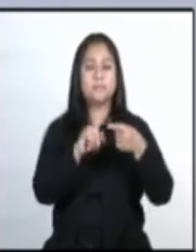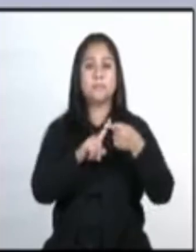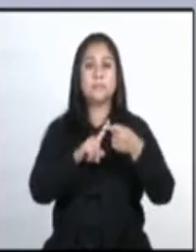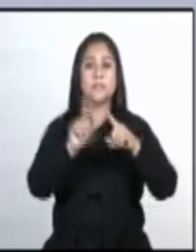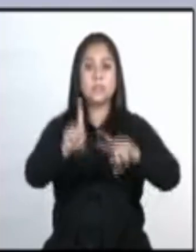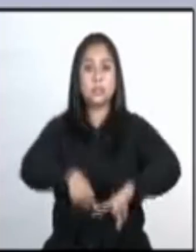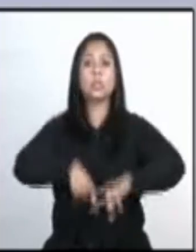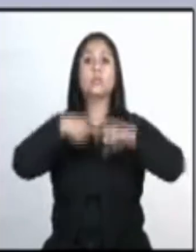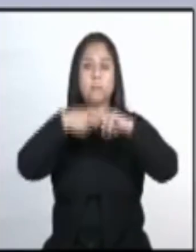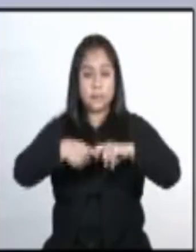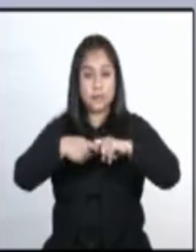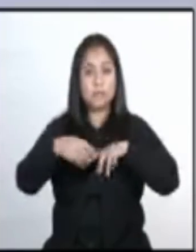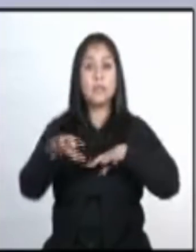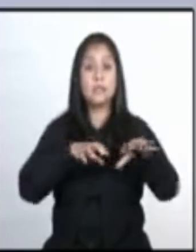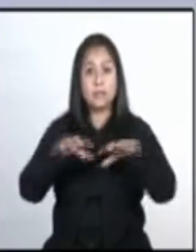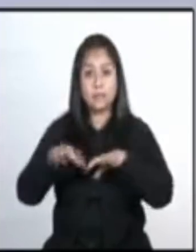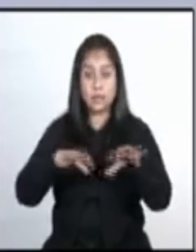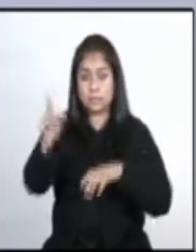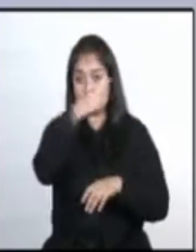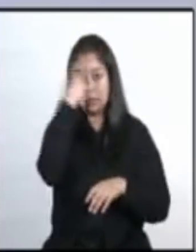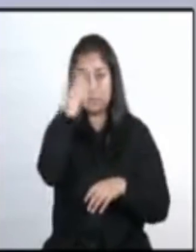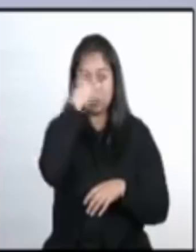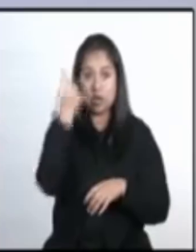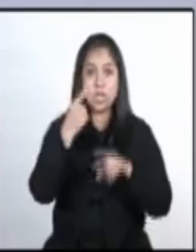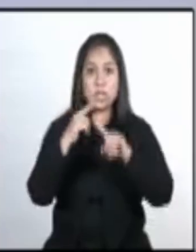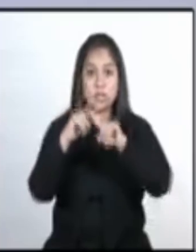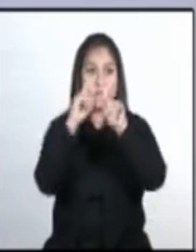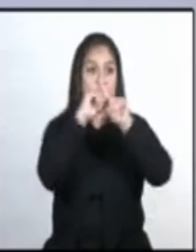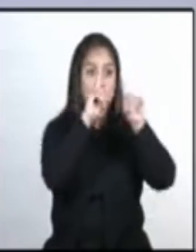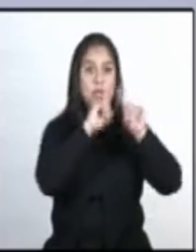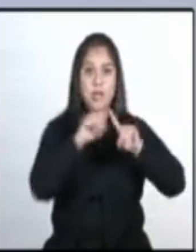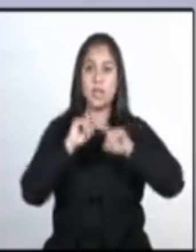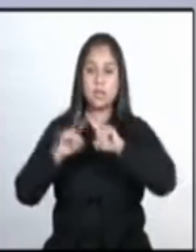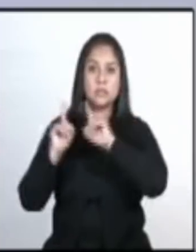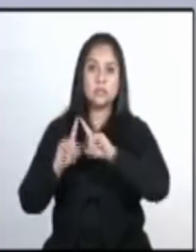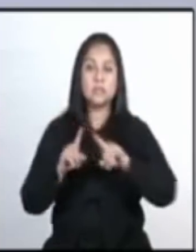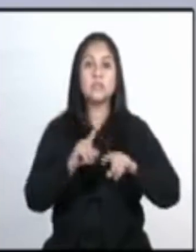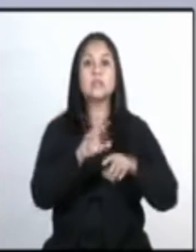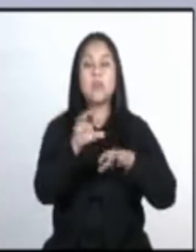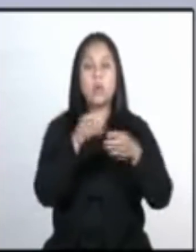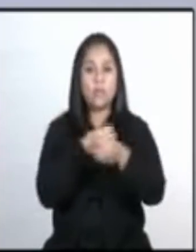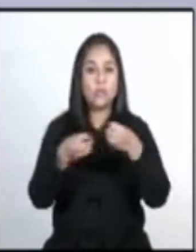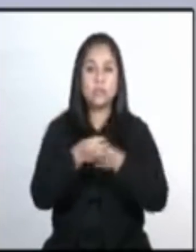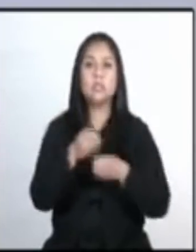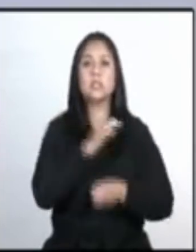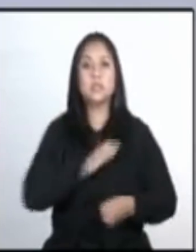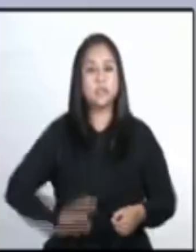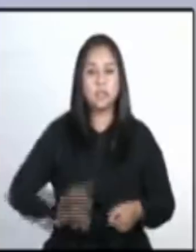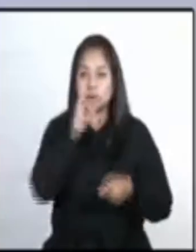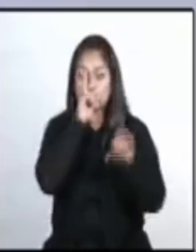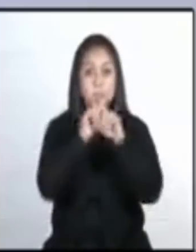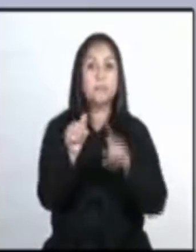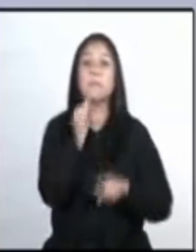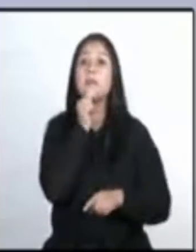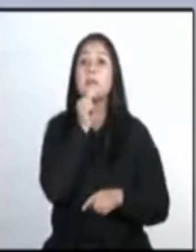suspenden las actividades laborales en las distintas dependencias del Estado, así como en el sector privado, por el